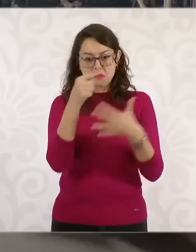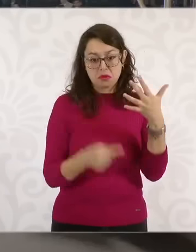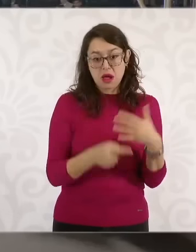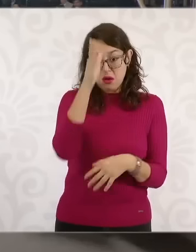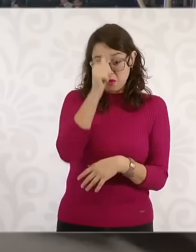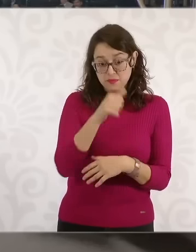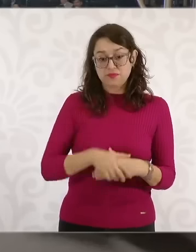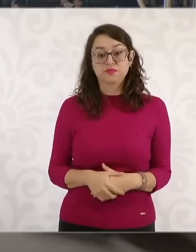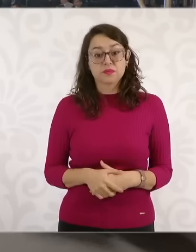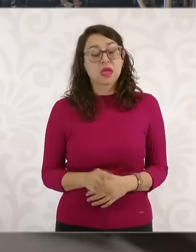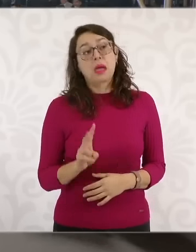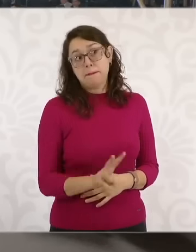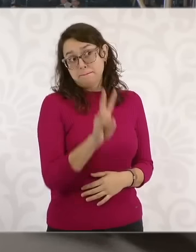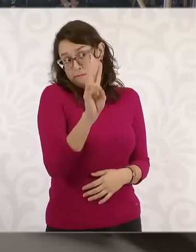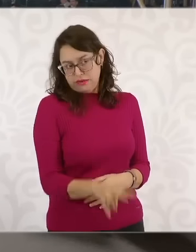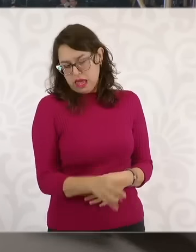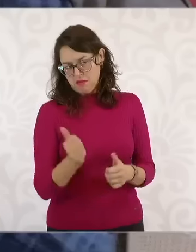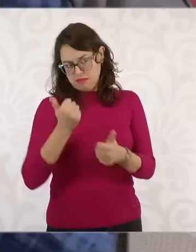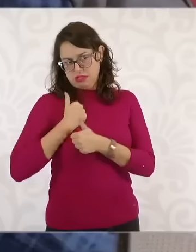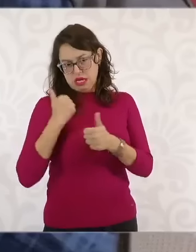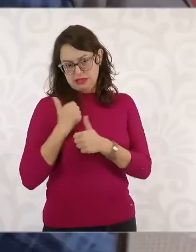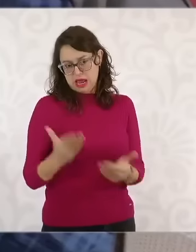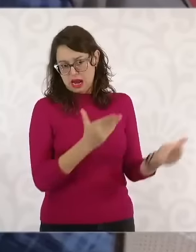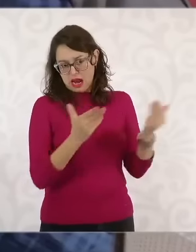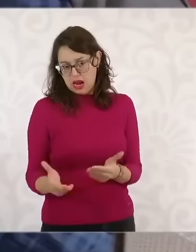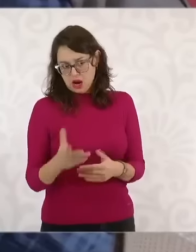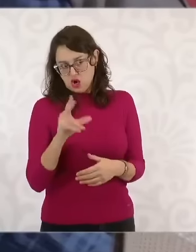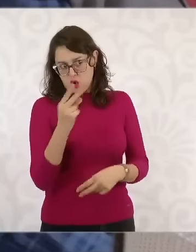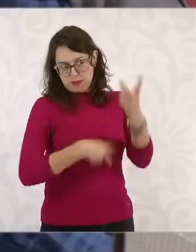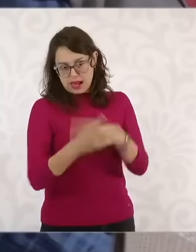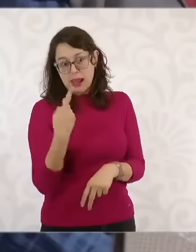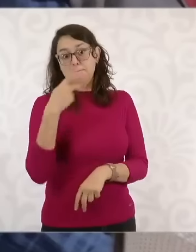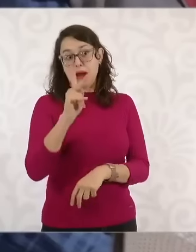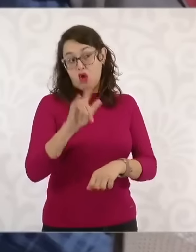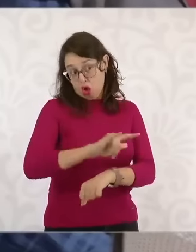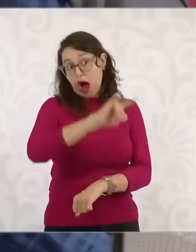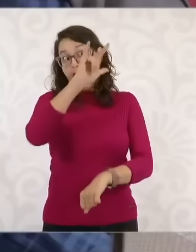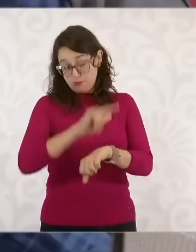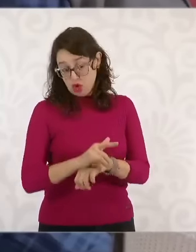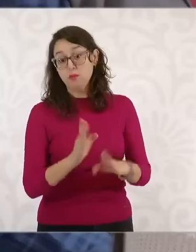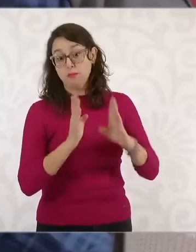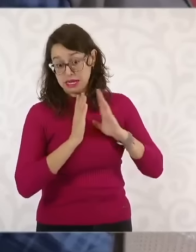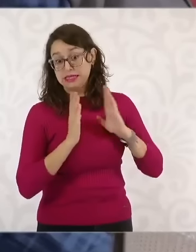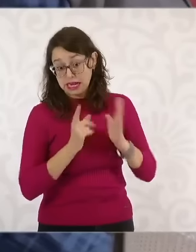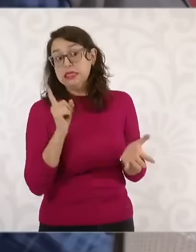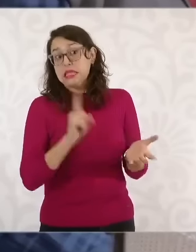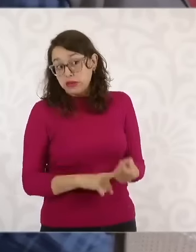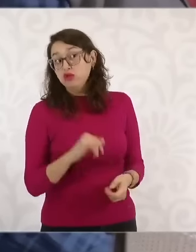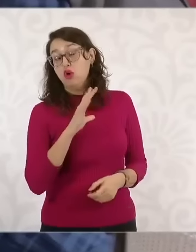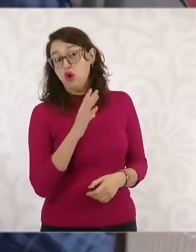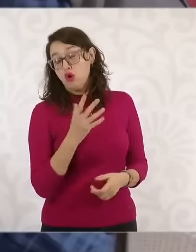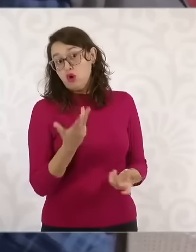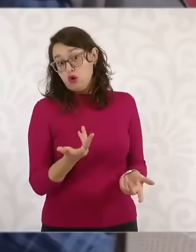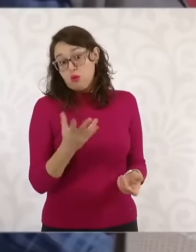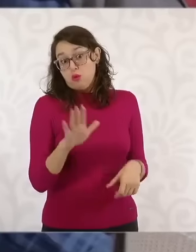bien no vienen tropas, sin embargo este avión pues es militar. En la tripulación ya le informaron cuántos venían en la tripulación y con